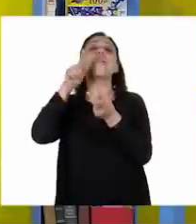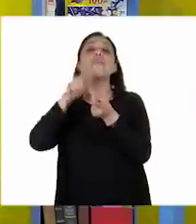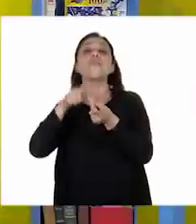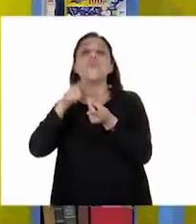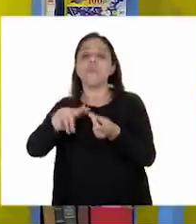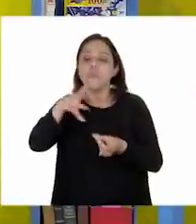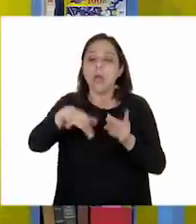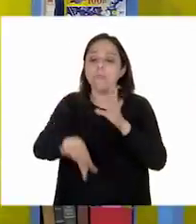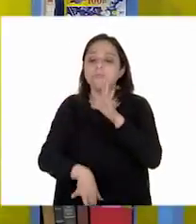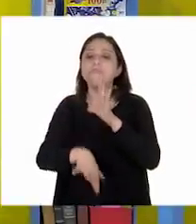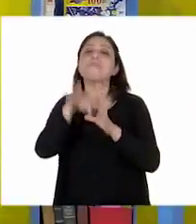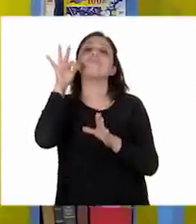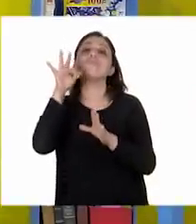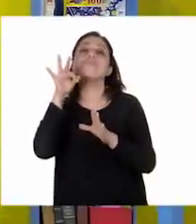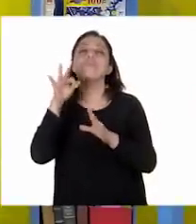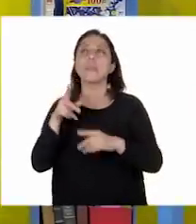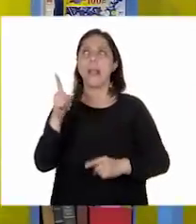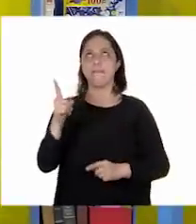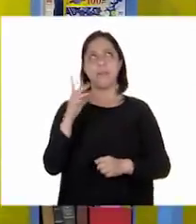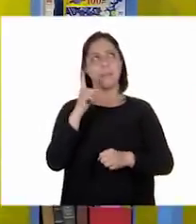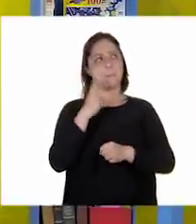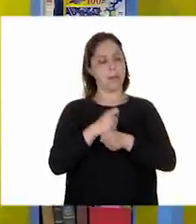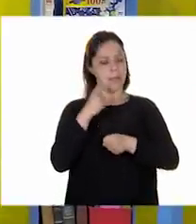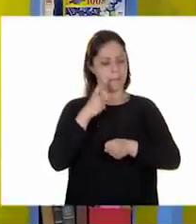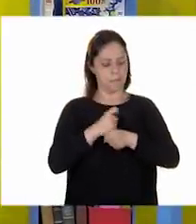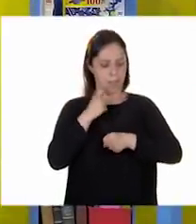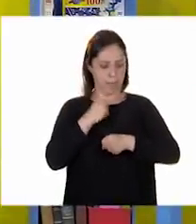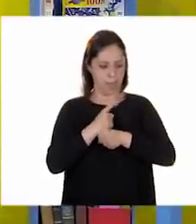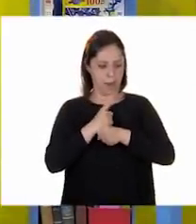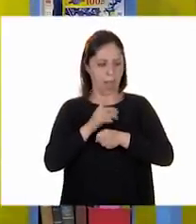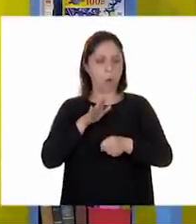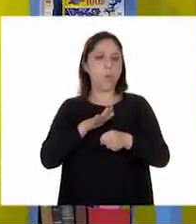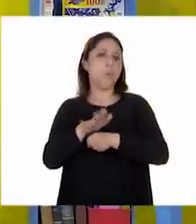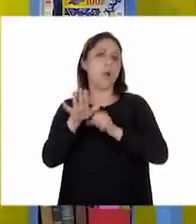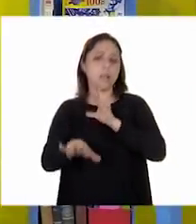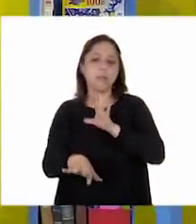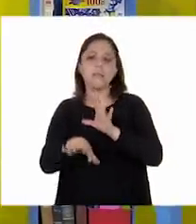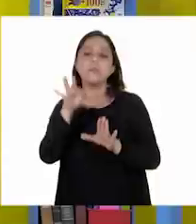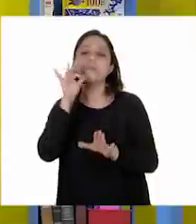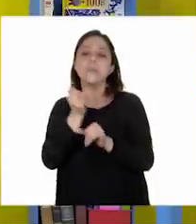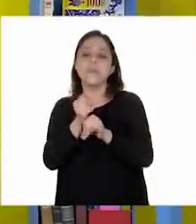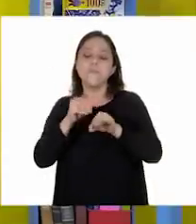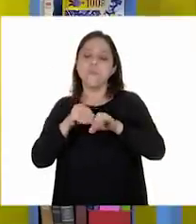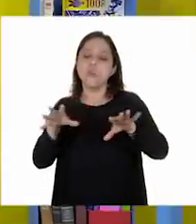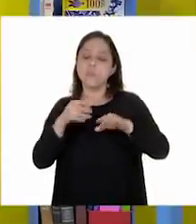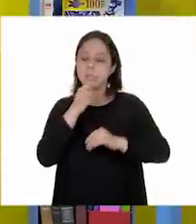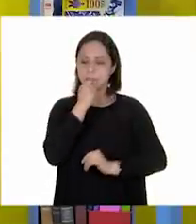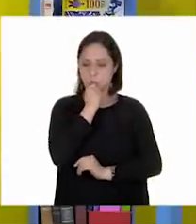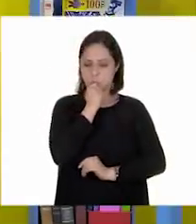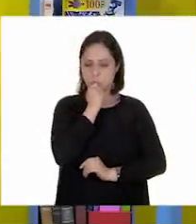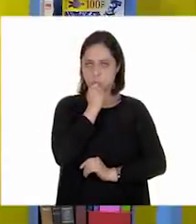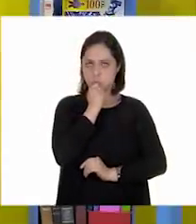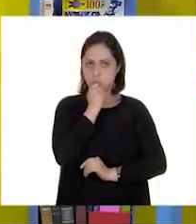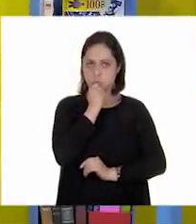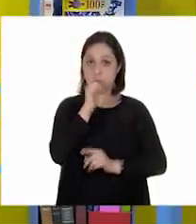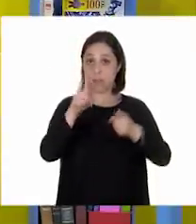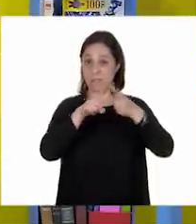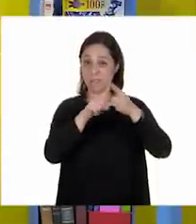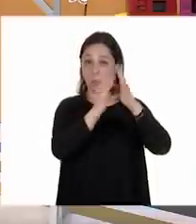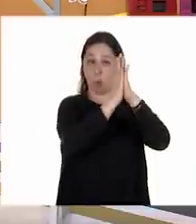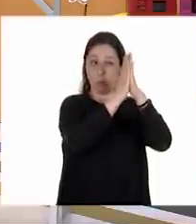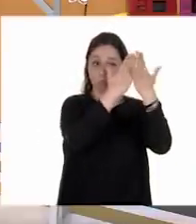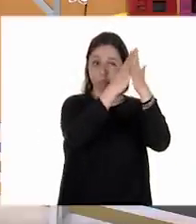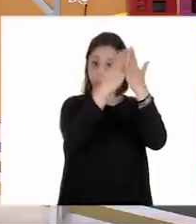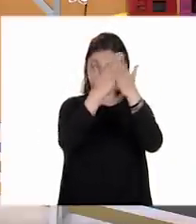¿Qué sería? La primer fuente donde podemos encontrar información, una enciclopedia.